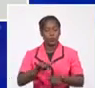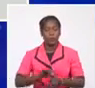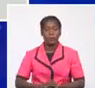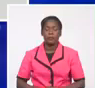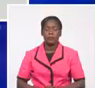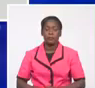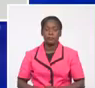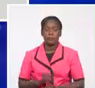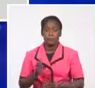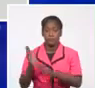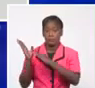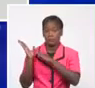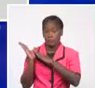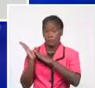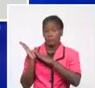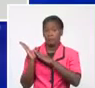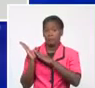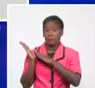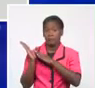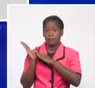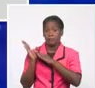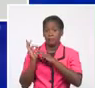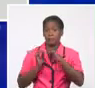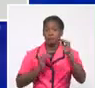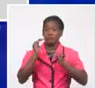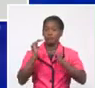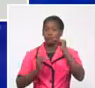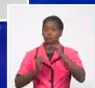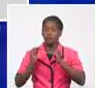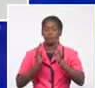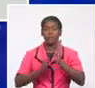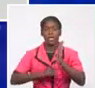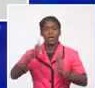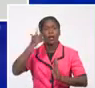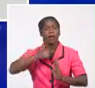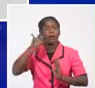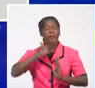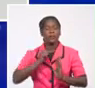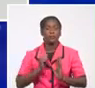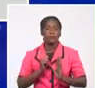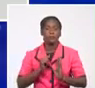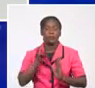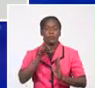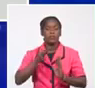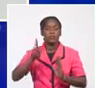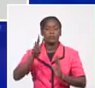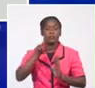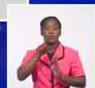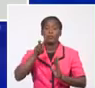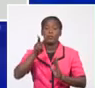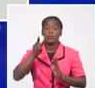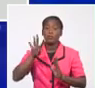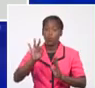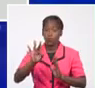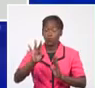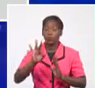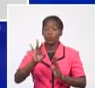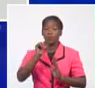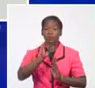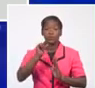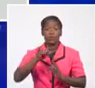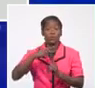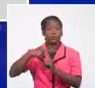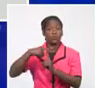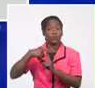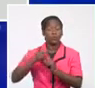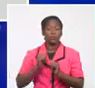Ya el mes de abril con 13.128 casos diagnosticados. Esto hace un